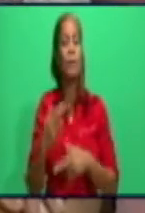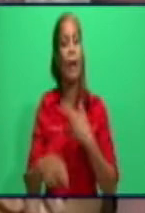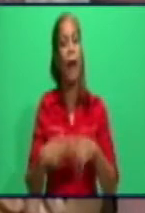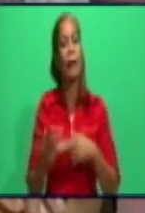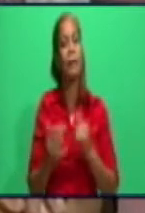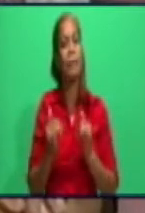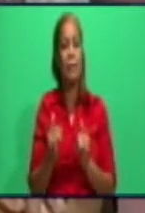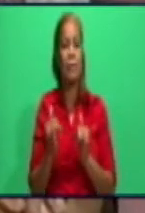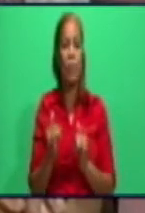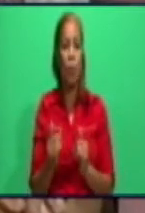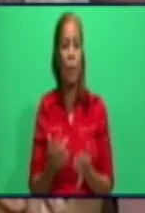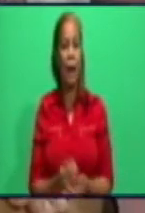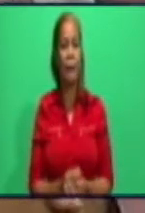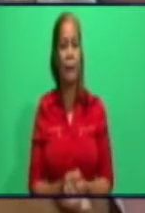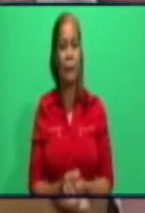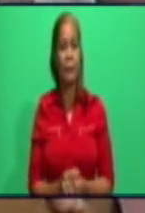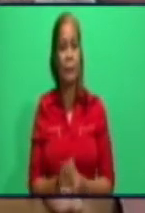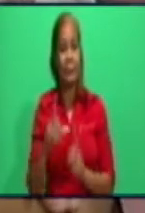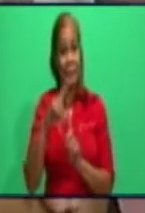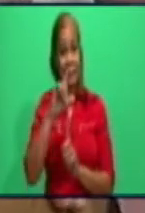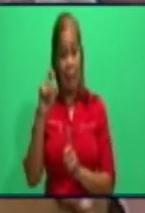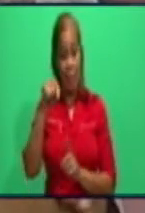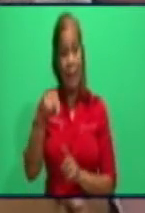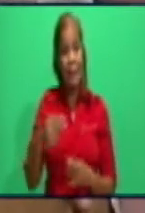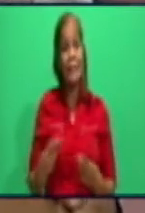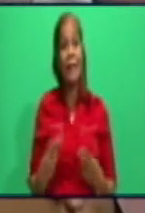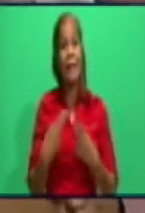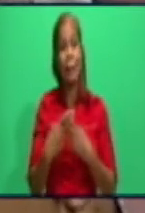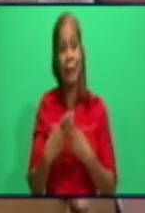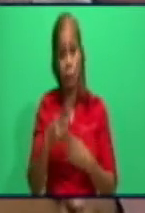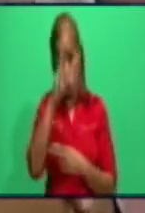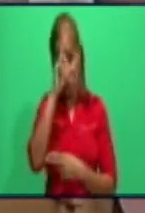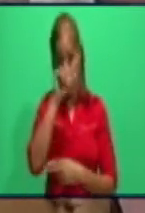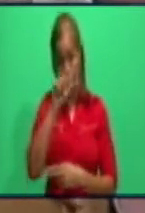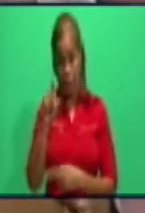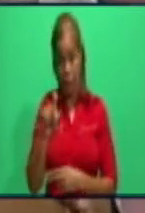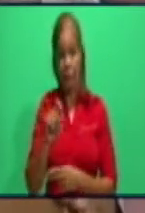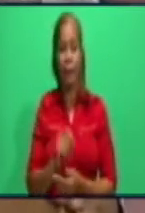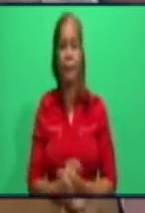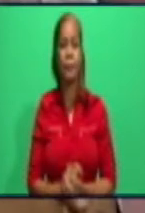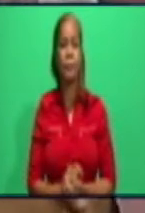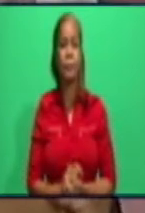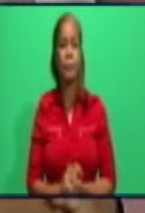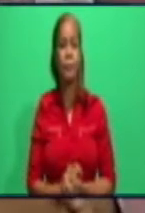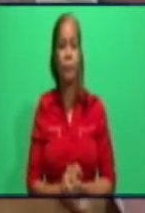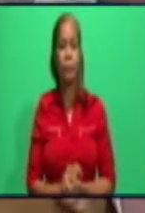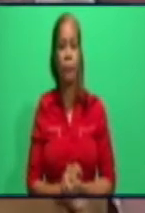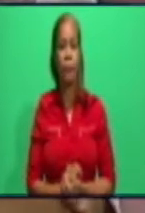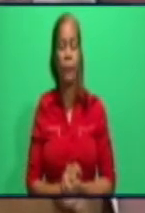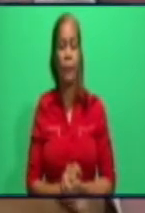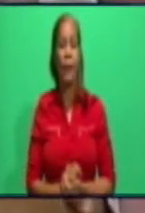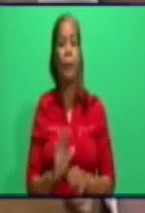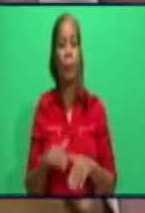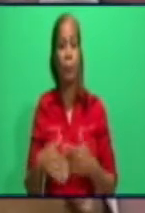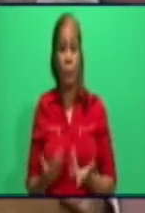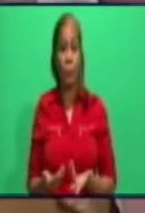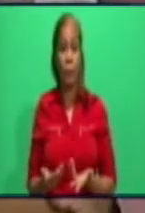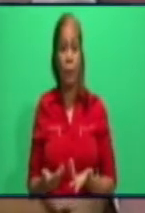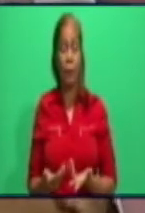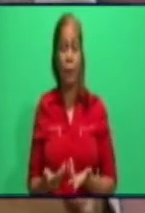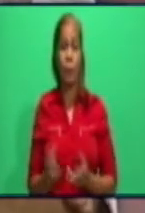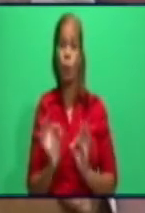tema del foco, porque si vamos a lo estadístico, para que se convierta en evento tiene que tener más de un